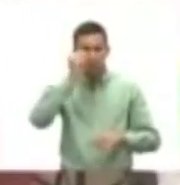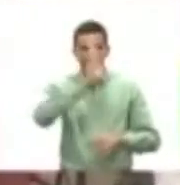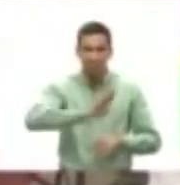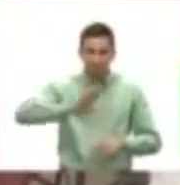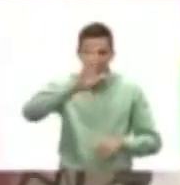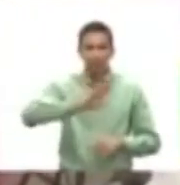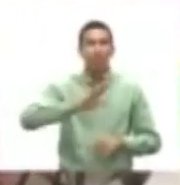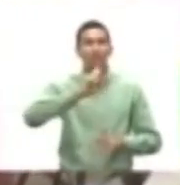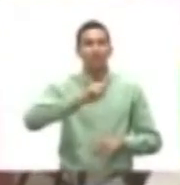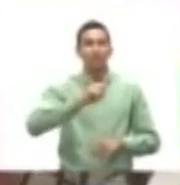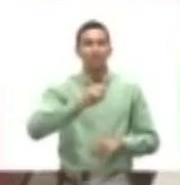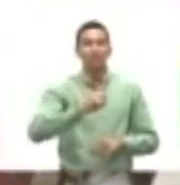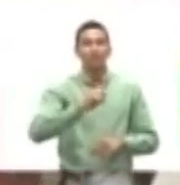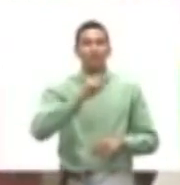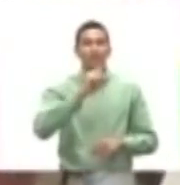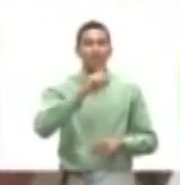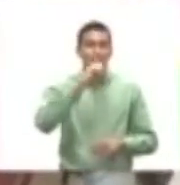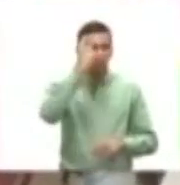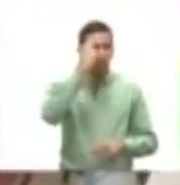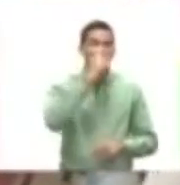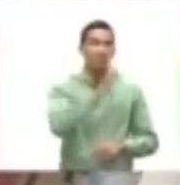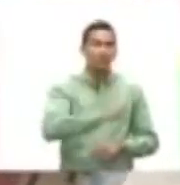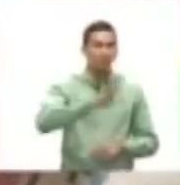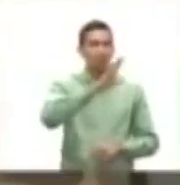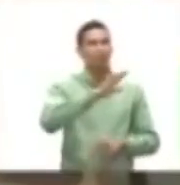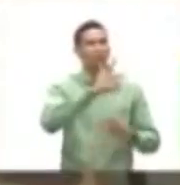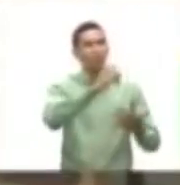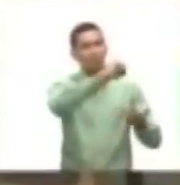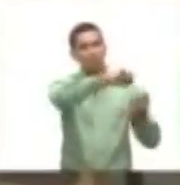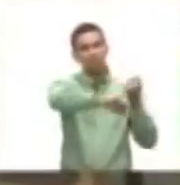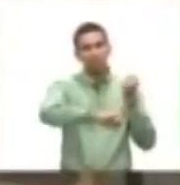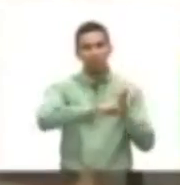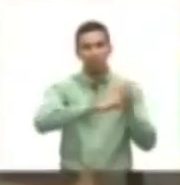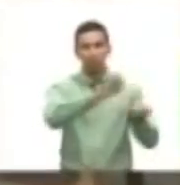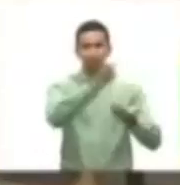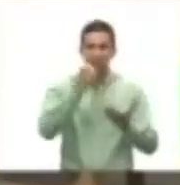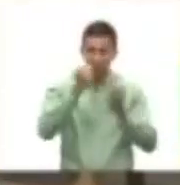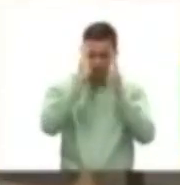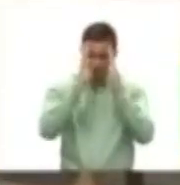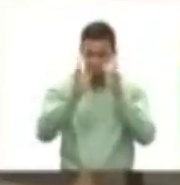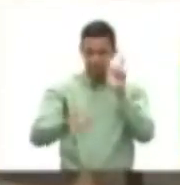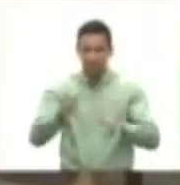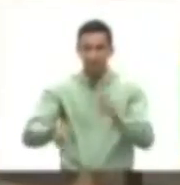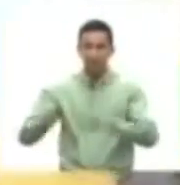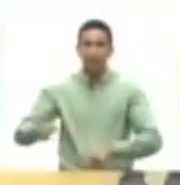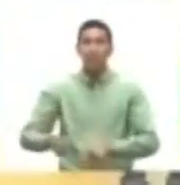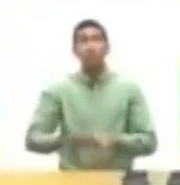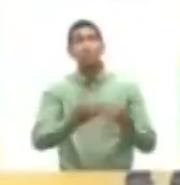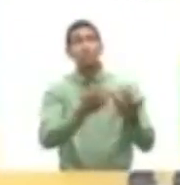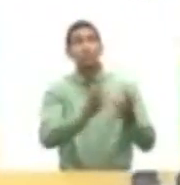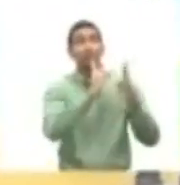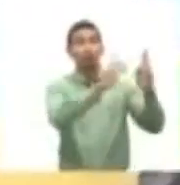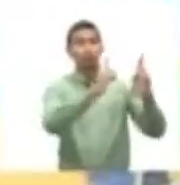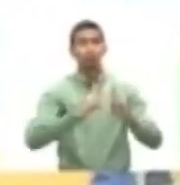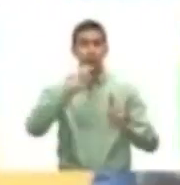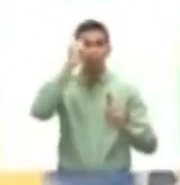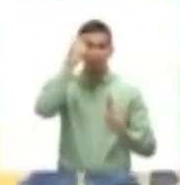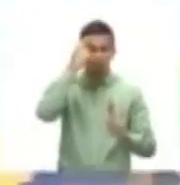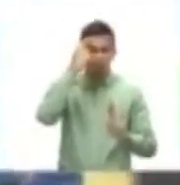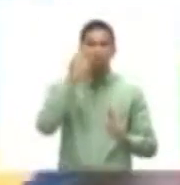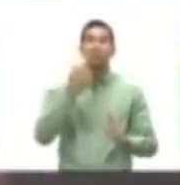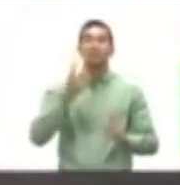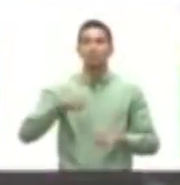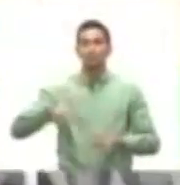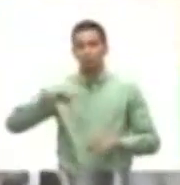recibir inyecciones importantes de recursos para poder atender esta calamidad. Mientras espera la respuesta del gobierno, la gobernación ya trabaja en un